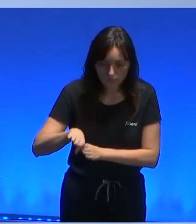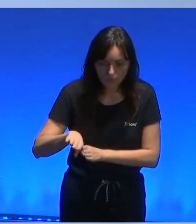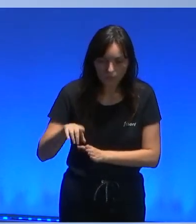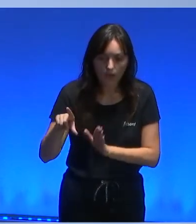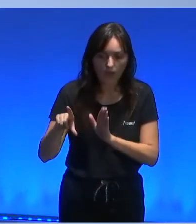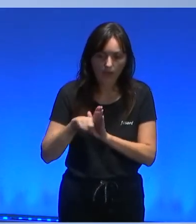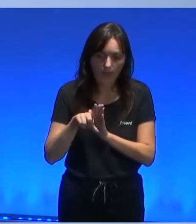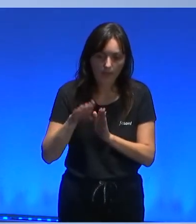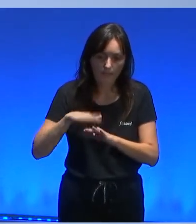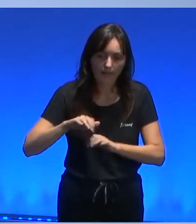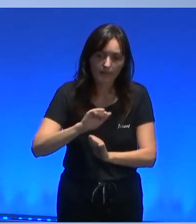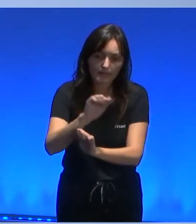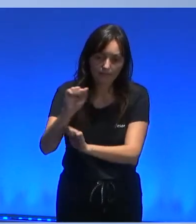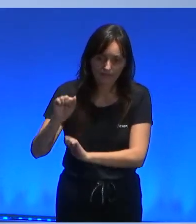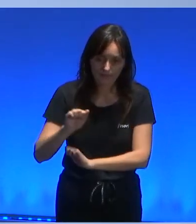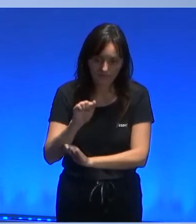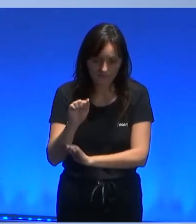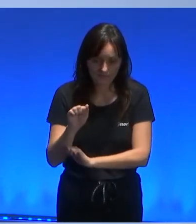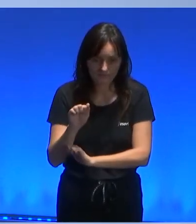ley